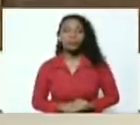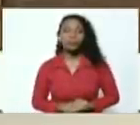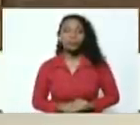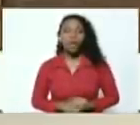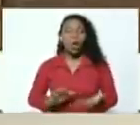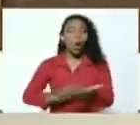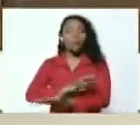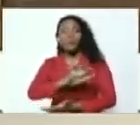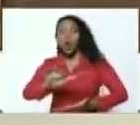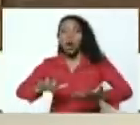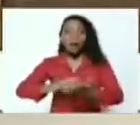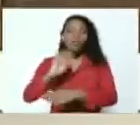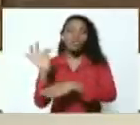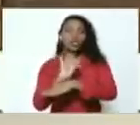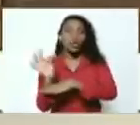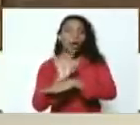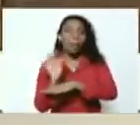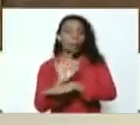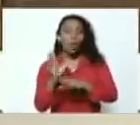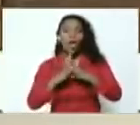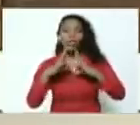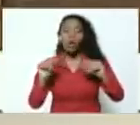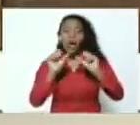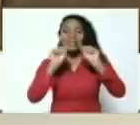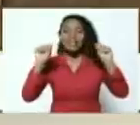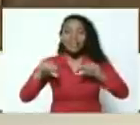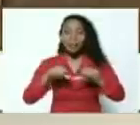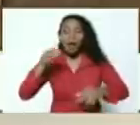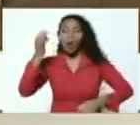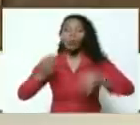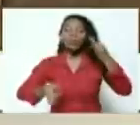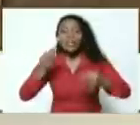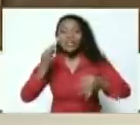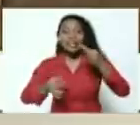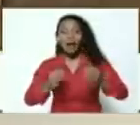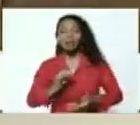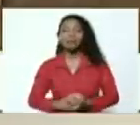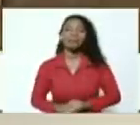los problemas de funcionamiento en todo el sistema de justicia,